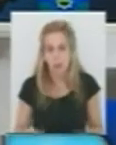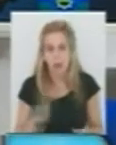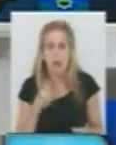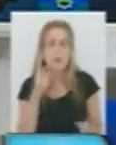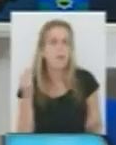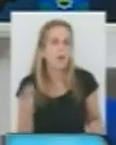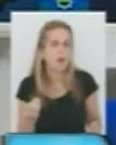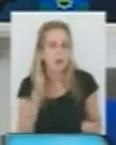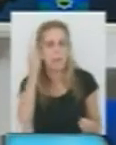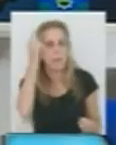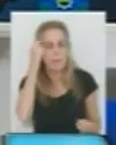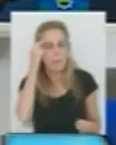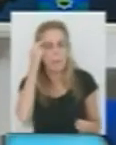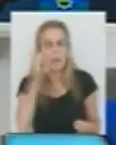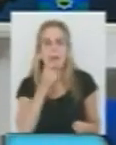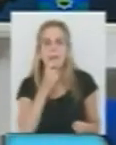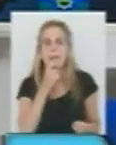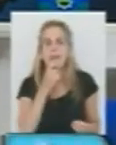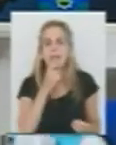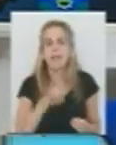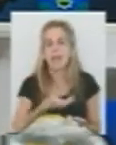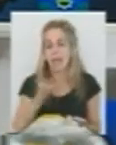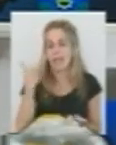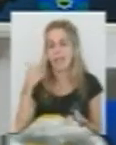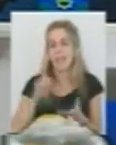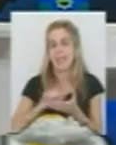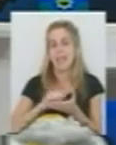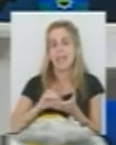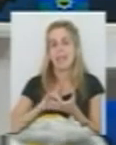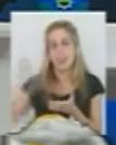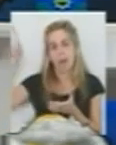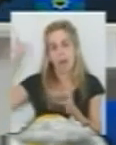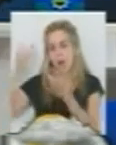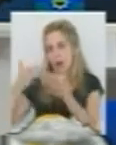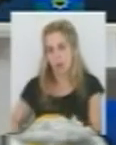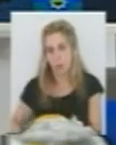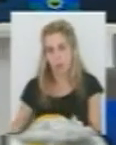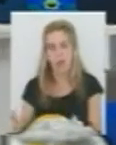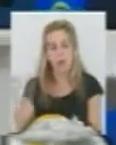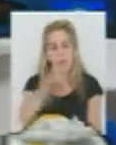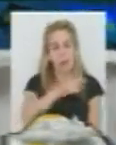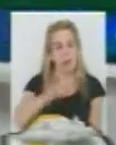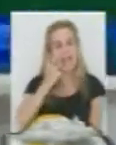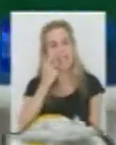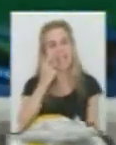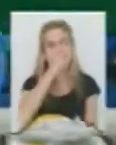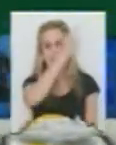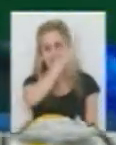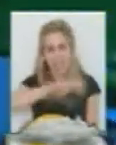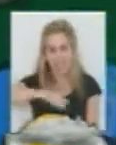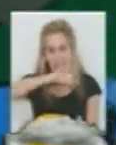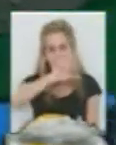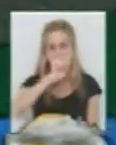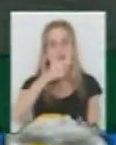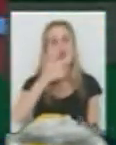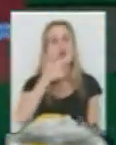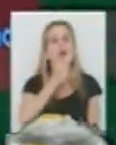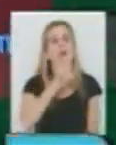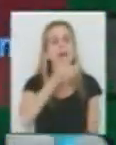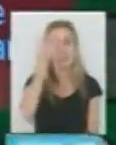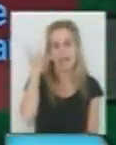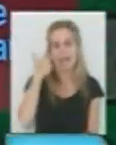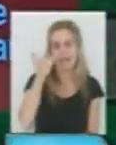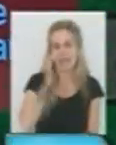Insaurralde. A ver, se fue a la Cámara de Diputados. ¿A dónde vuelve? Vuelve al municipio de Lomas de Zamora, donde ya era intendente. ¿Para qué?